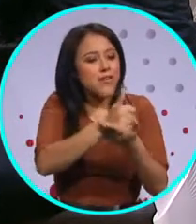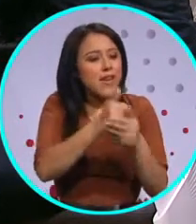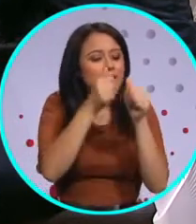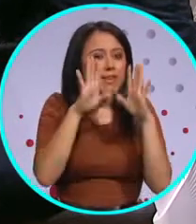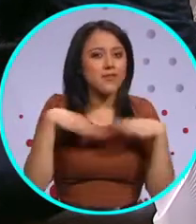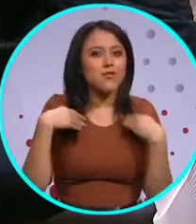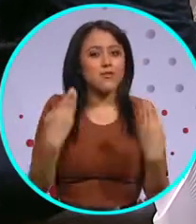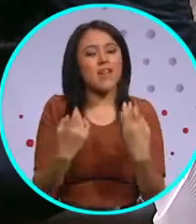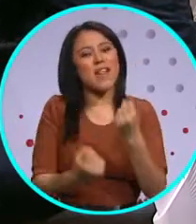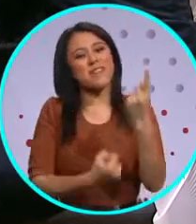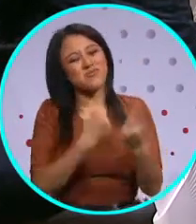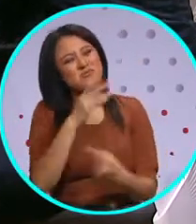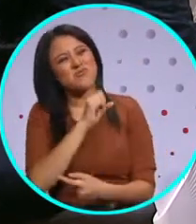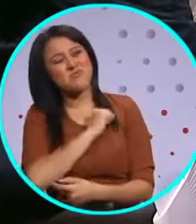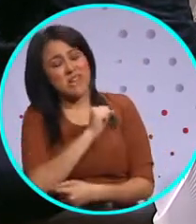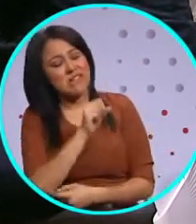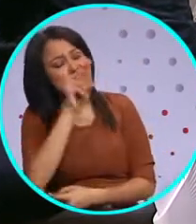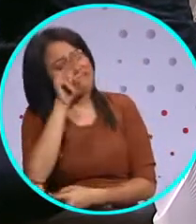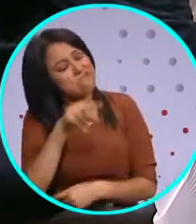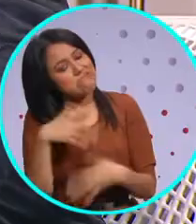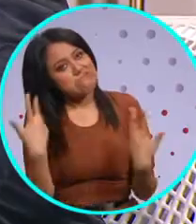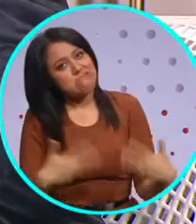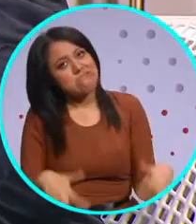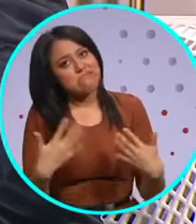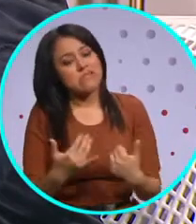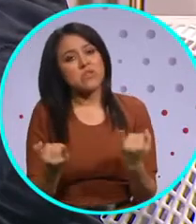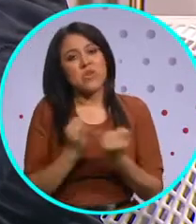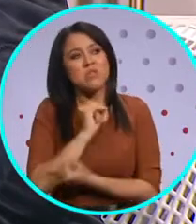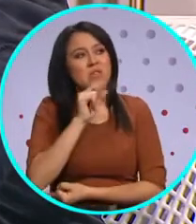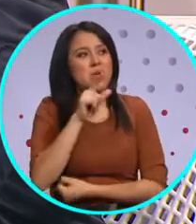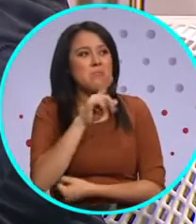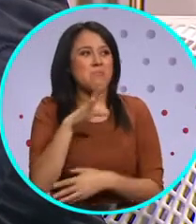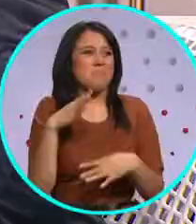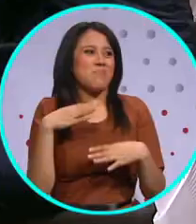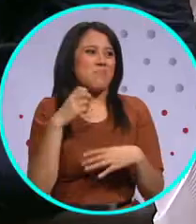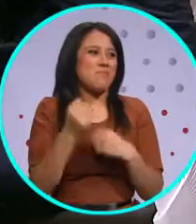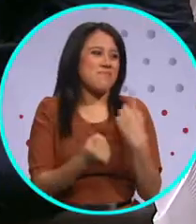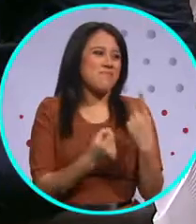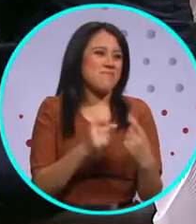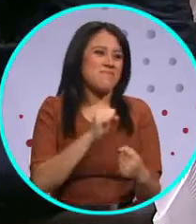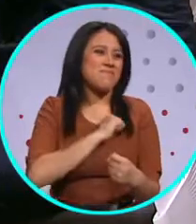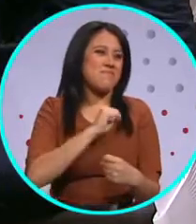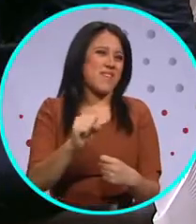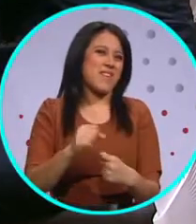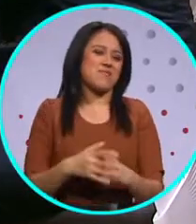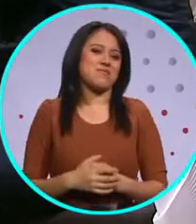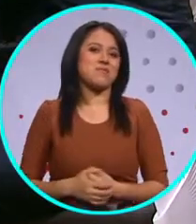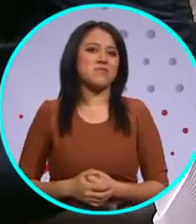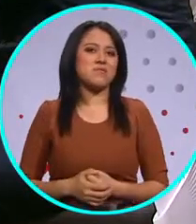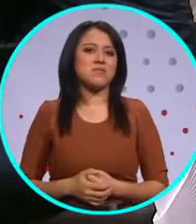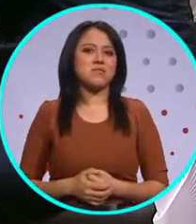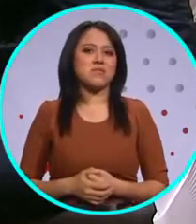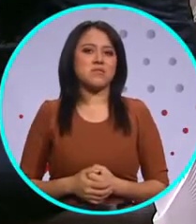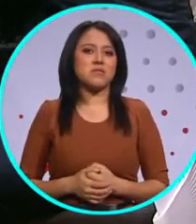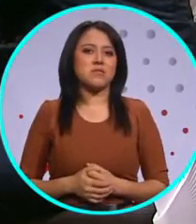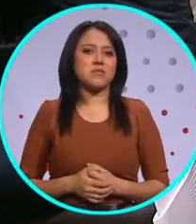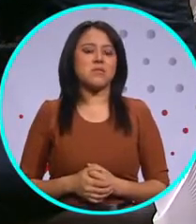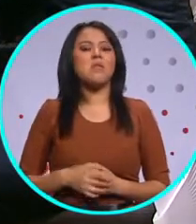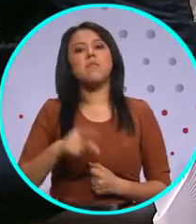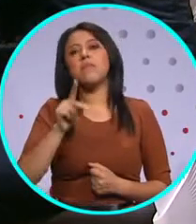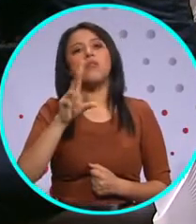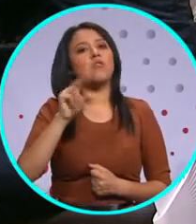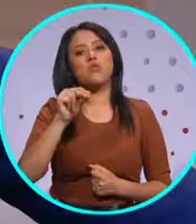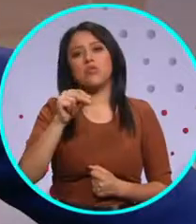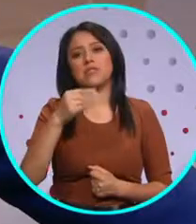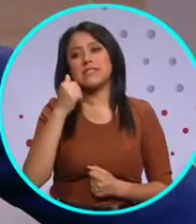malos elementos de eso mira sé yo en el equipo debe obtener algunos elementos malos y los ubicó saber que lo peor pero no no puedes tener